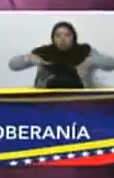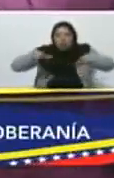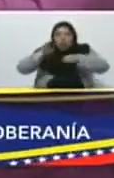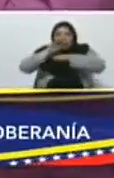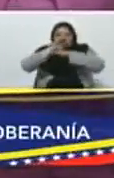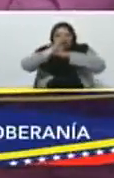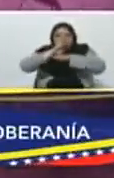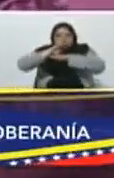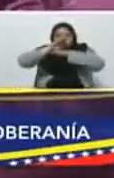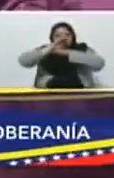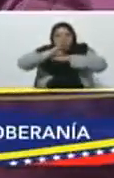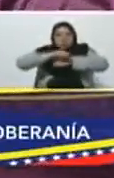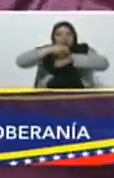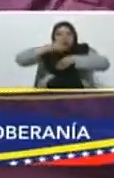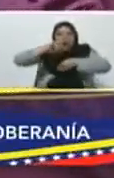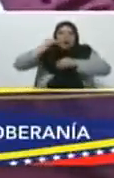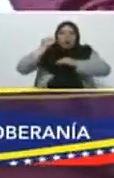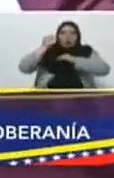Donde